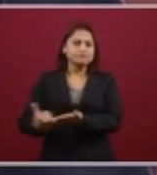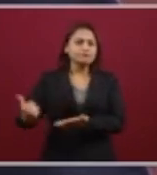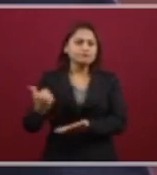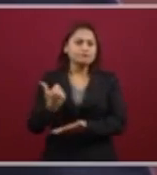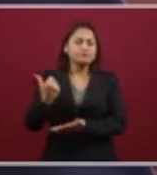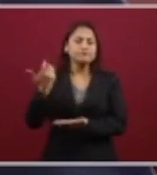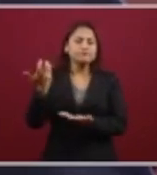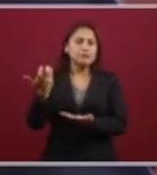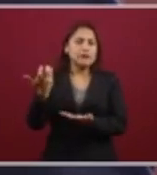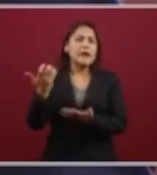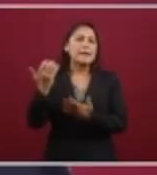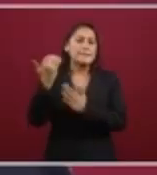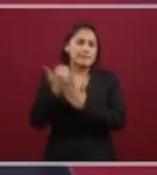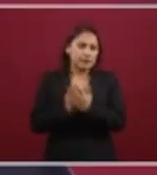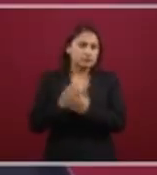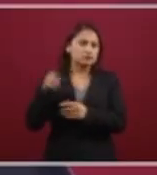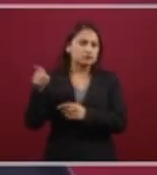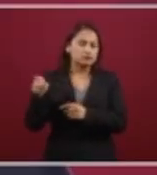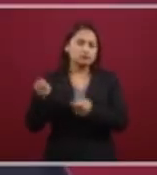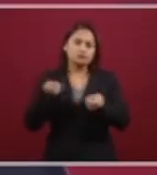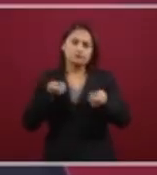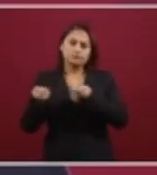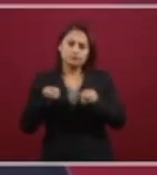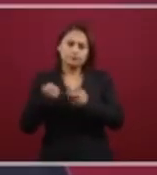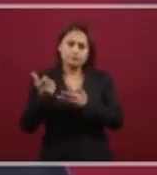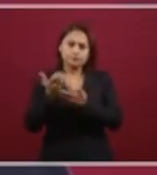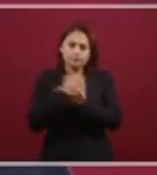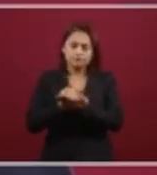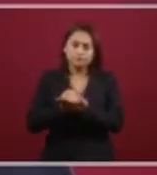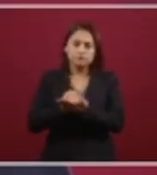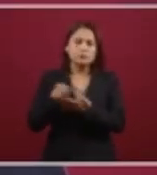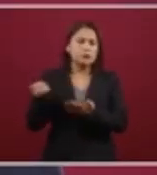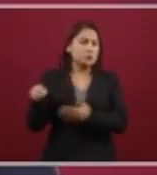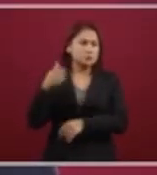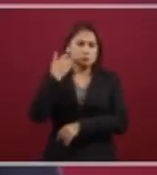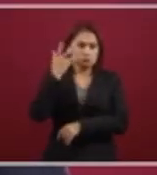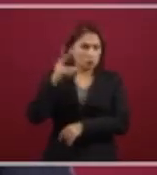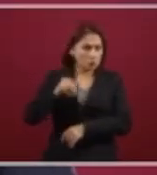y nada de negociación, de que